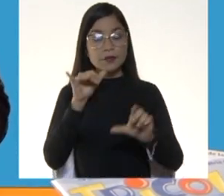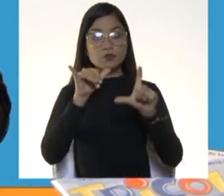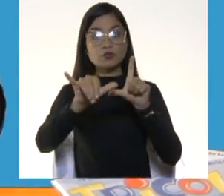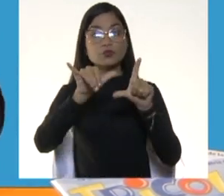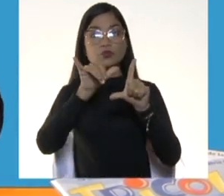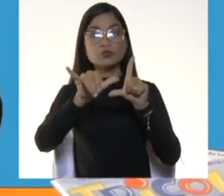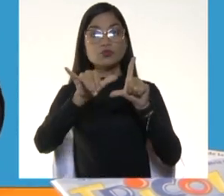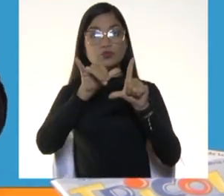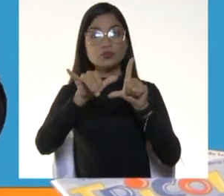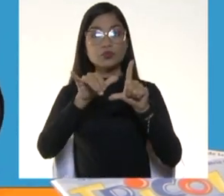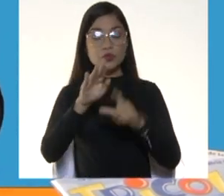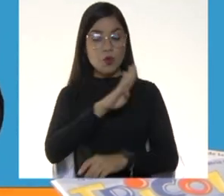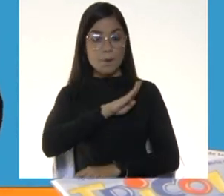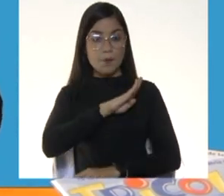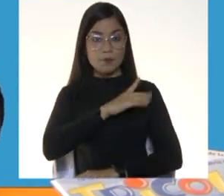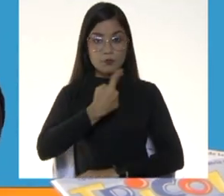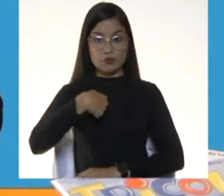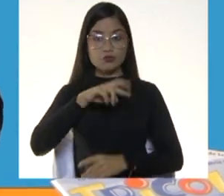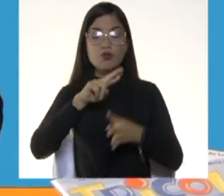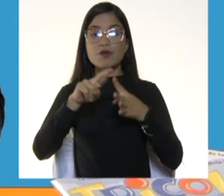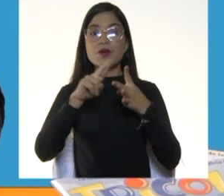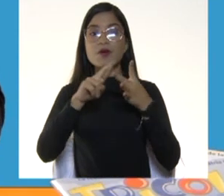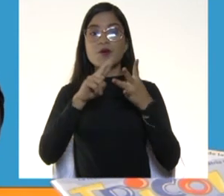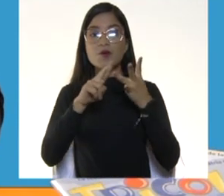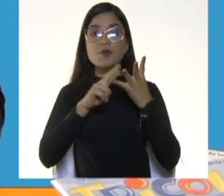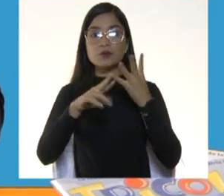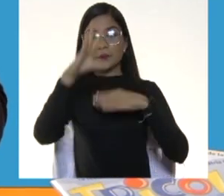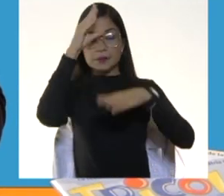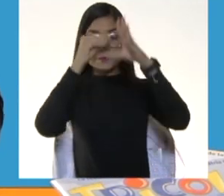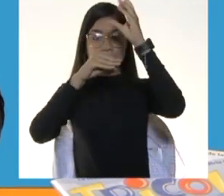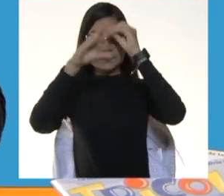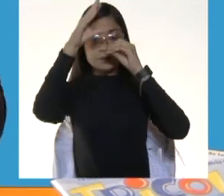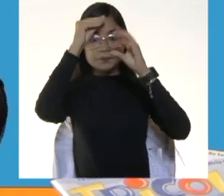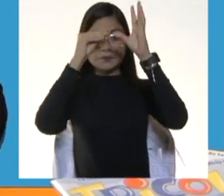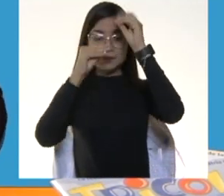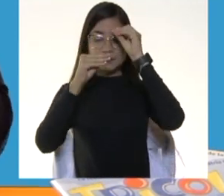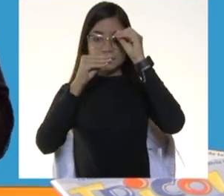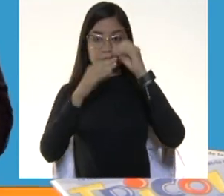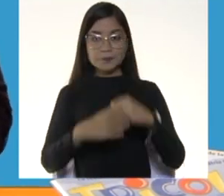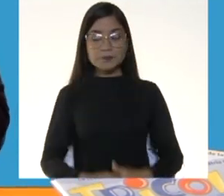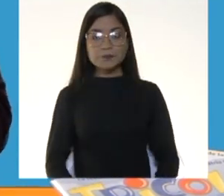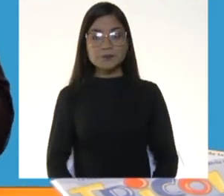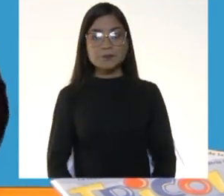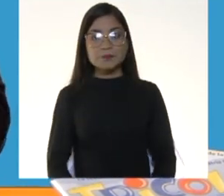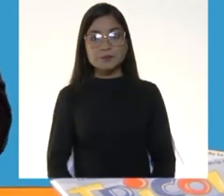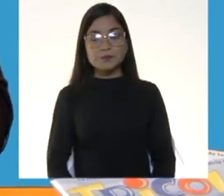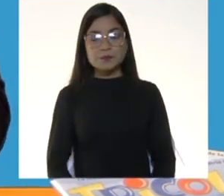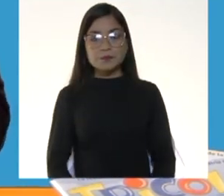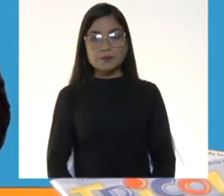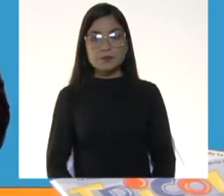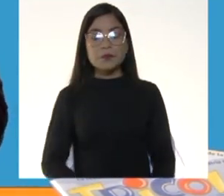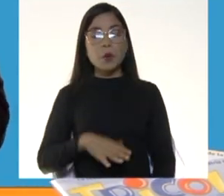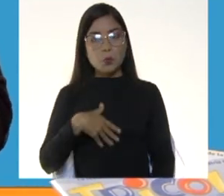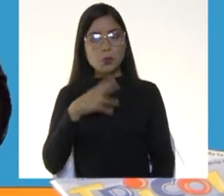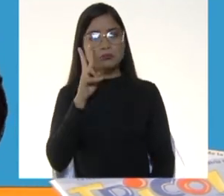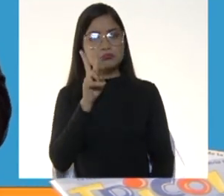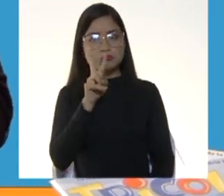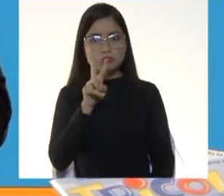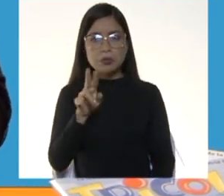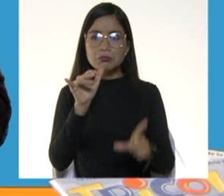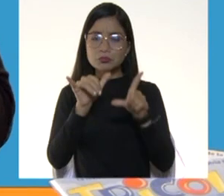YouTube, Recursos para el Aprendizaje, dirección de texto, donde puedes ver otras